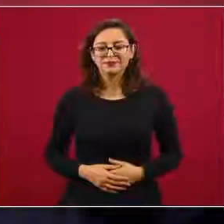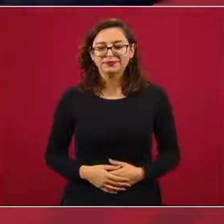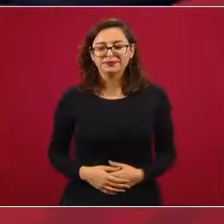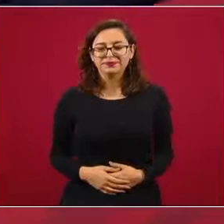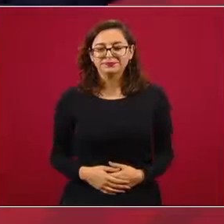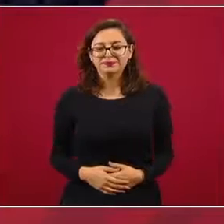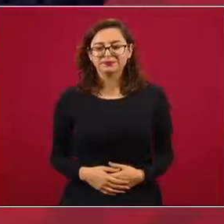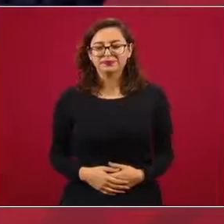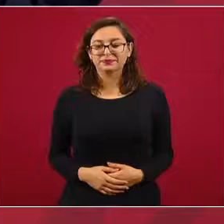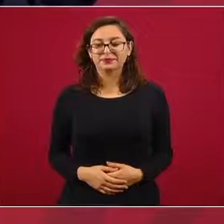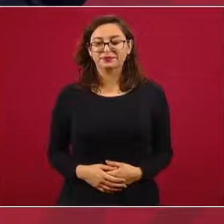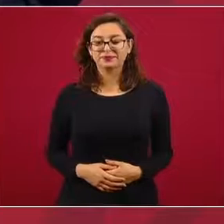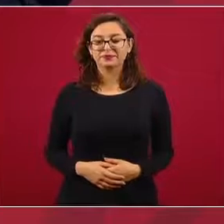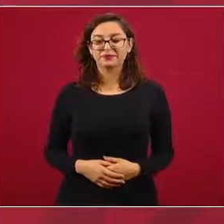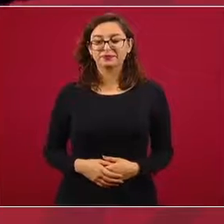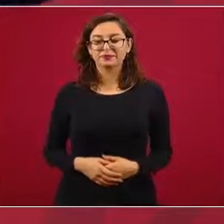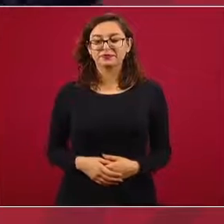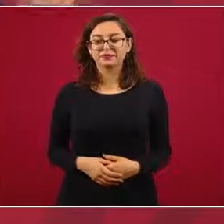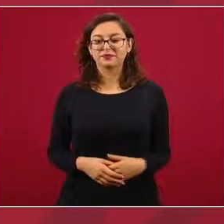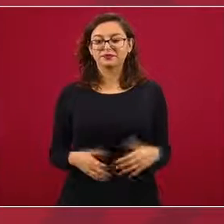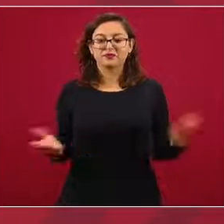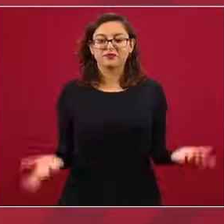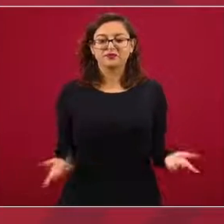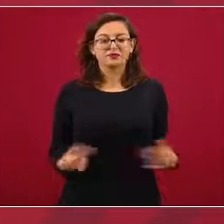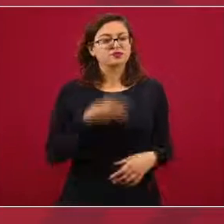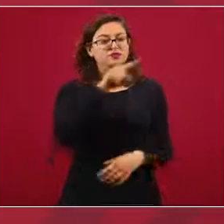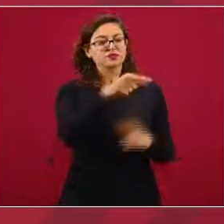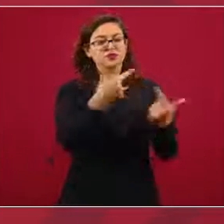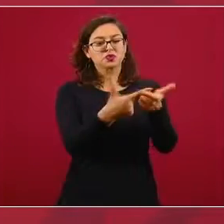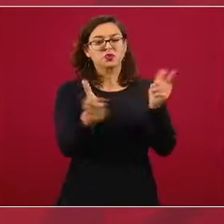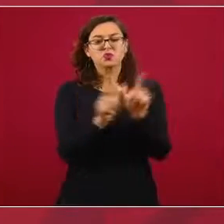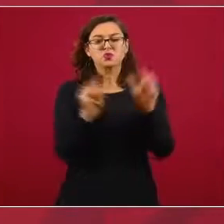un delincuente de una banda